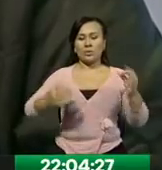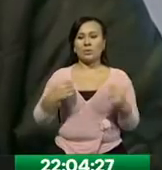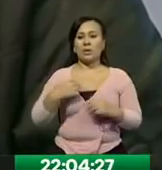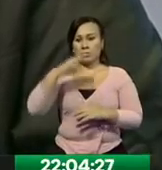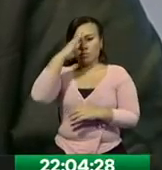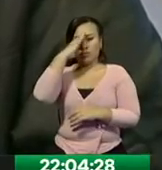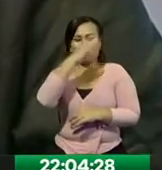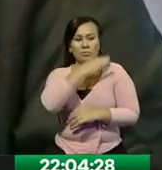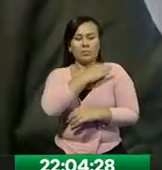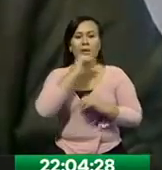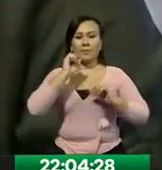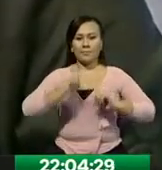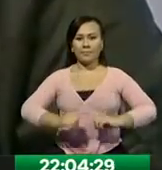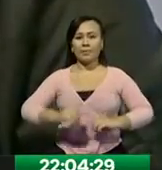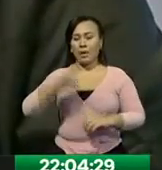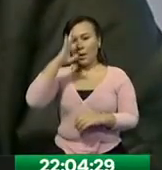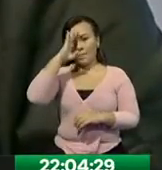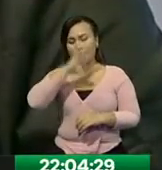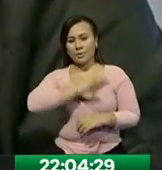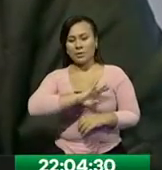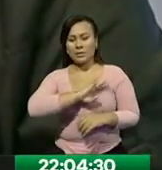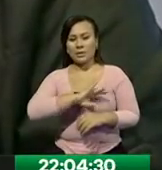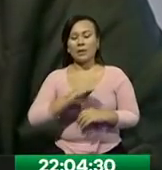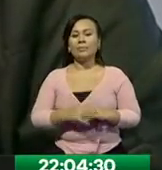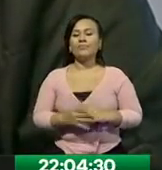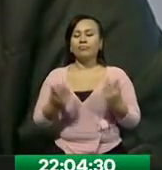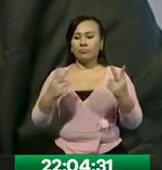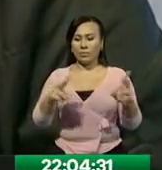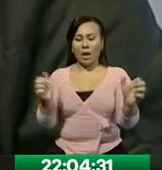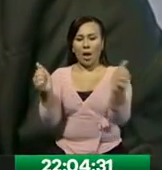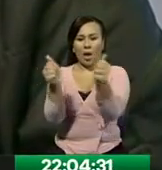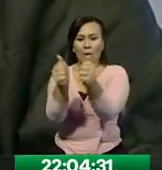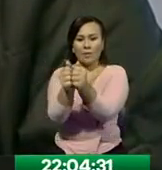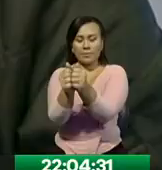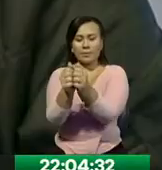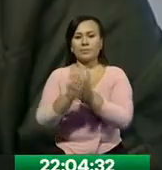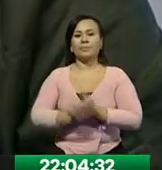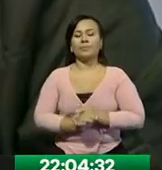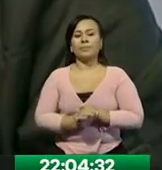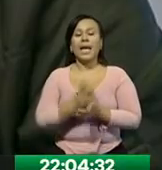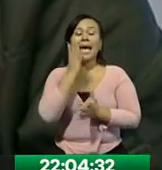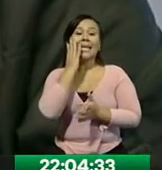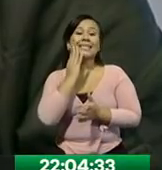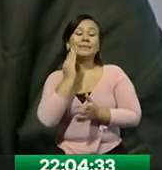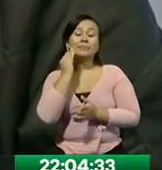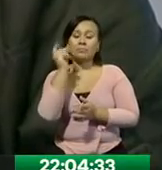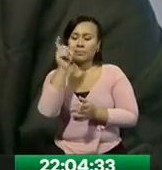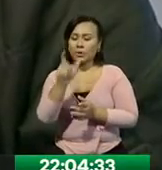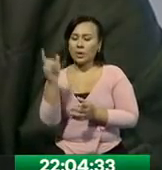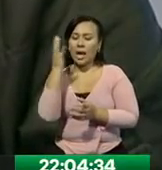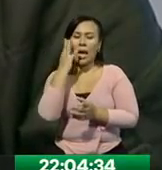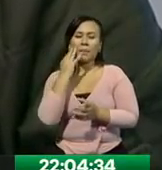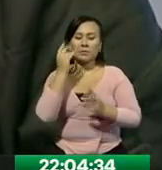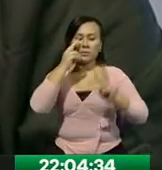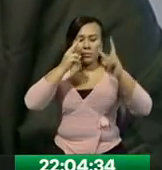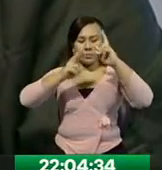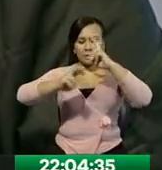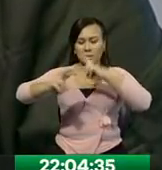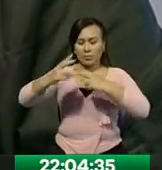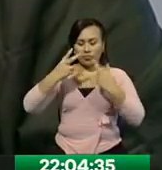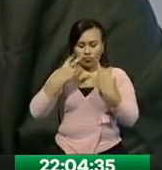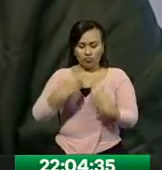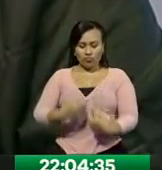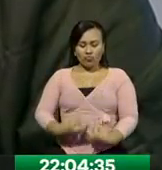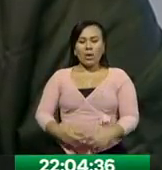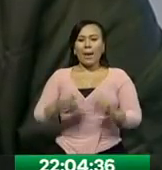comandante en general de la policía nacional estará también acompañado por expertos en pericia y legista que van a